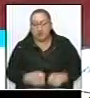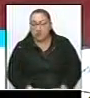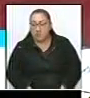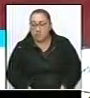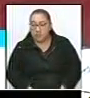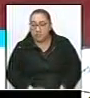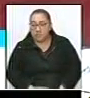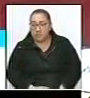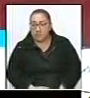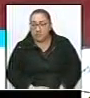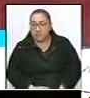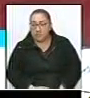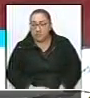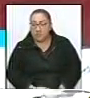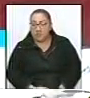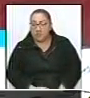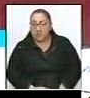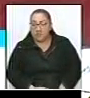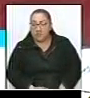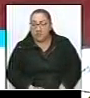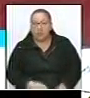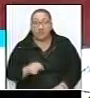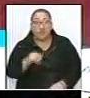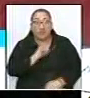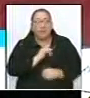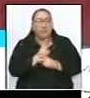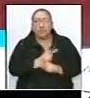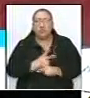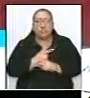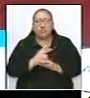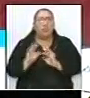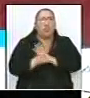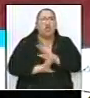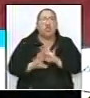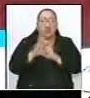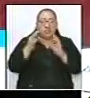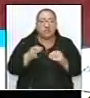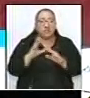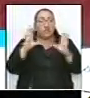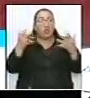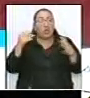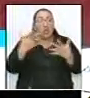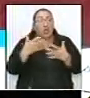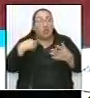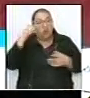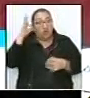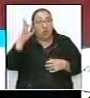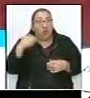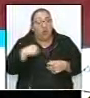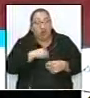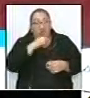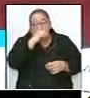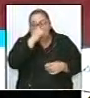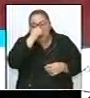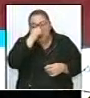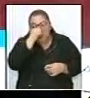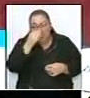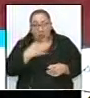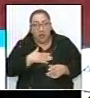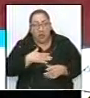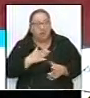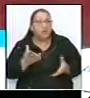esta institución hay que defenderla, preservarla y cuidarla de cualquier cosa en el futuro. Nosotros no vamos a regresar, pero